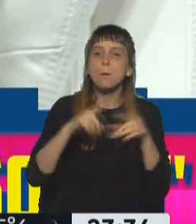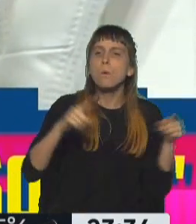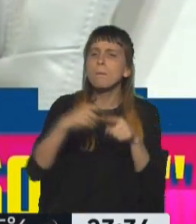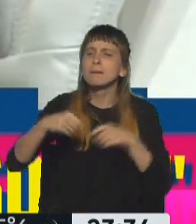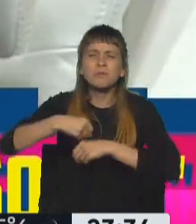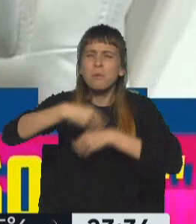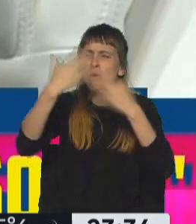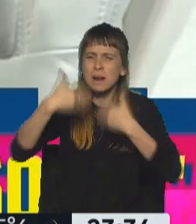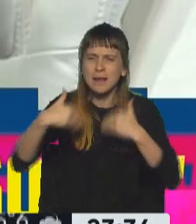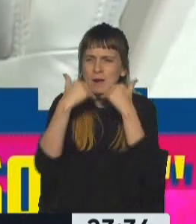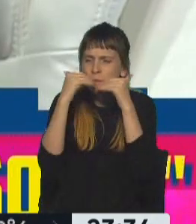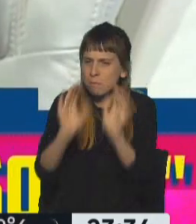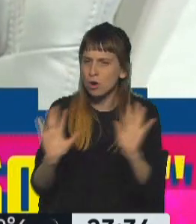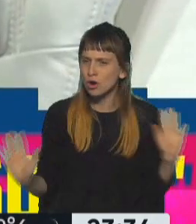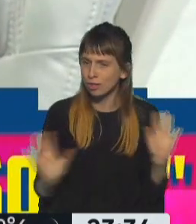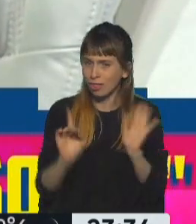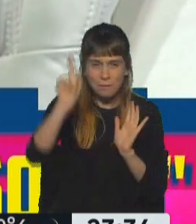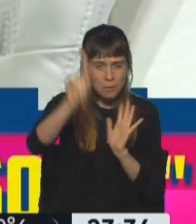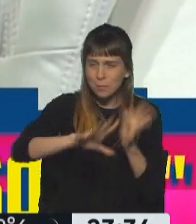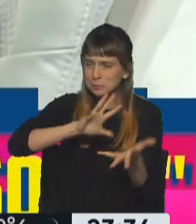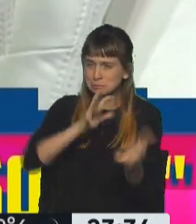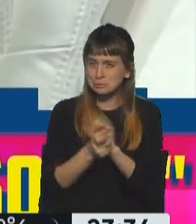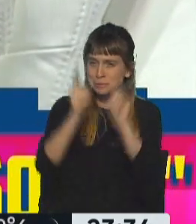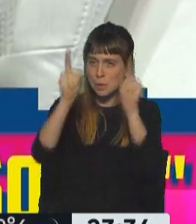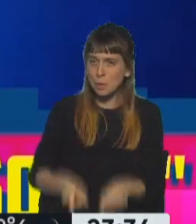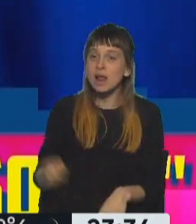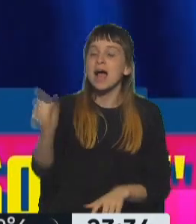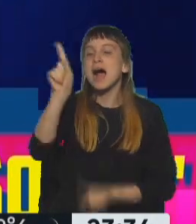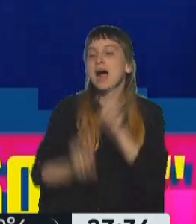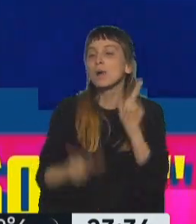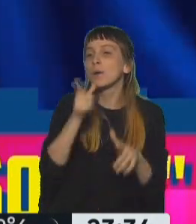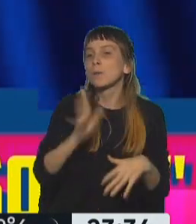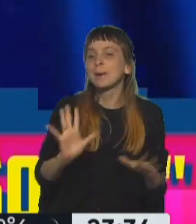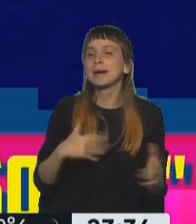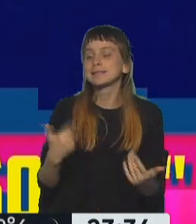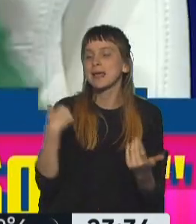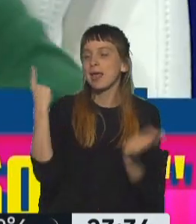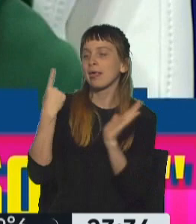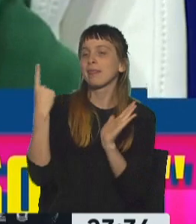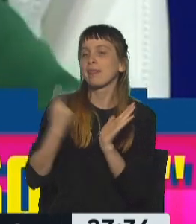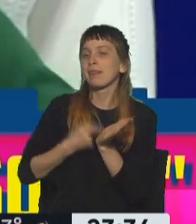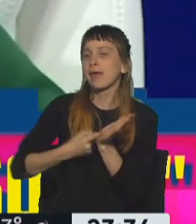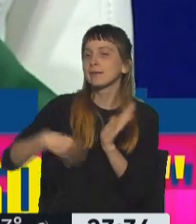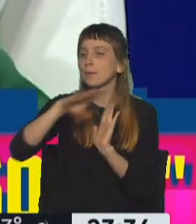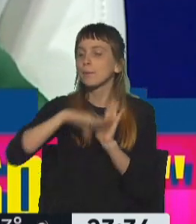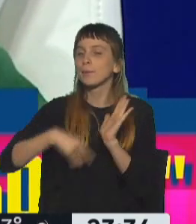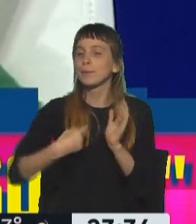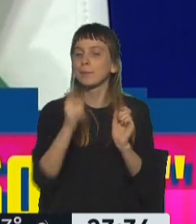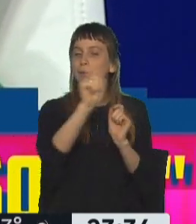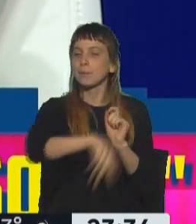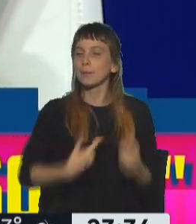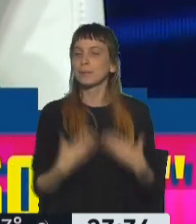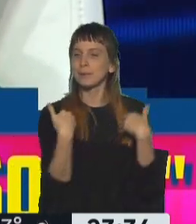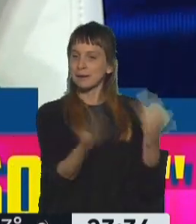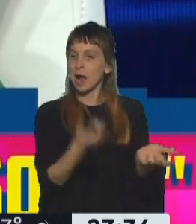que se supone beneficiado, ¿no? Y que puede manejar eso. Hoy beneficiado, hoy mañana beneficiado, quién sabe. Y mañana no se sabe. E igualmente me